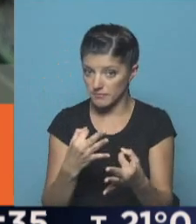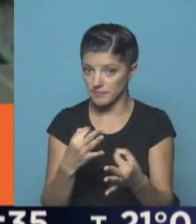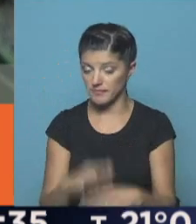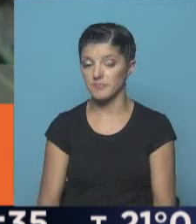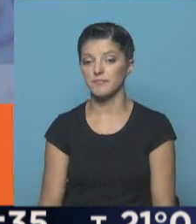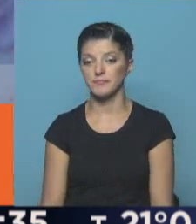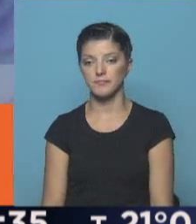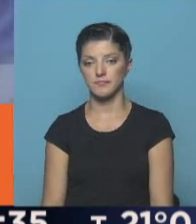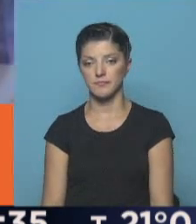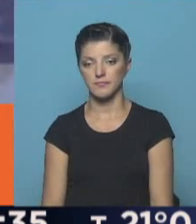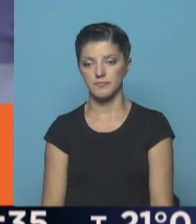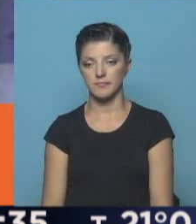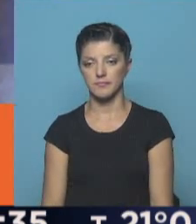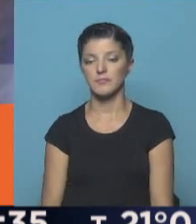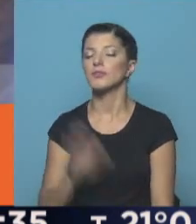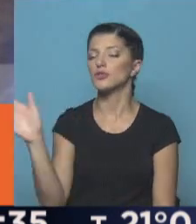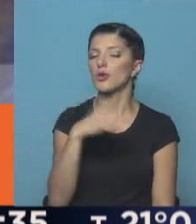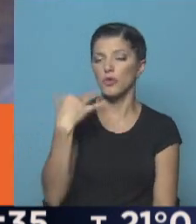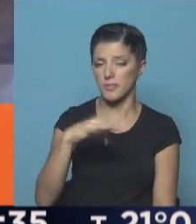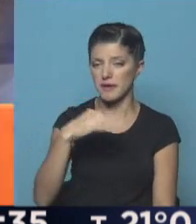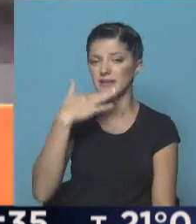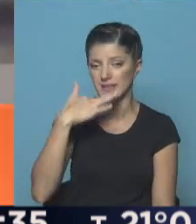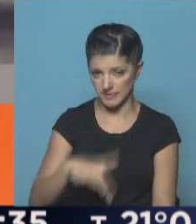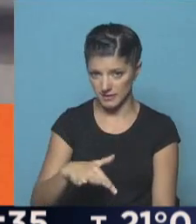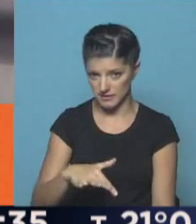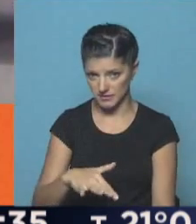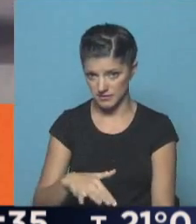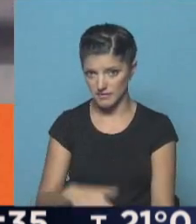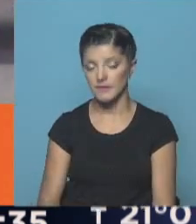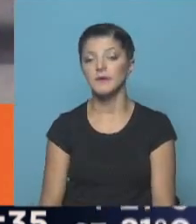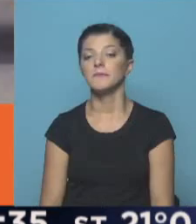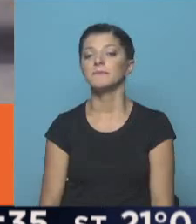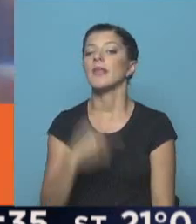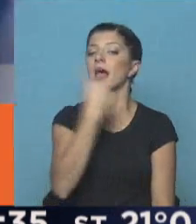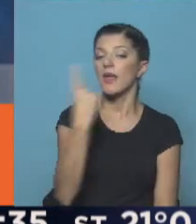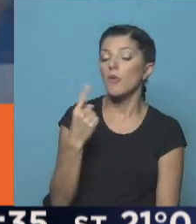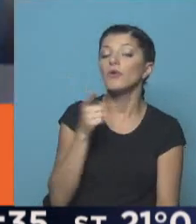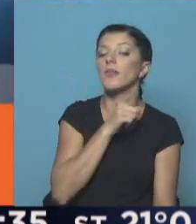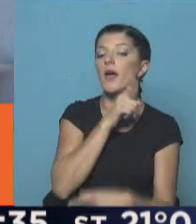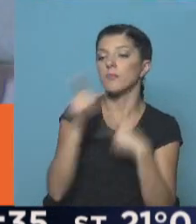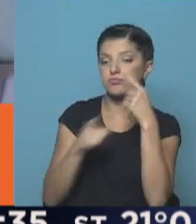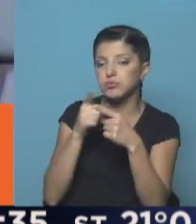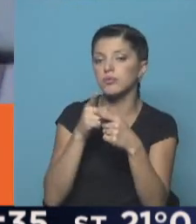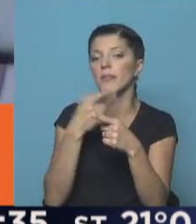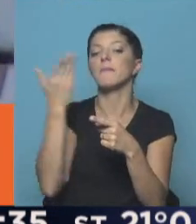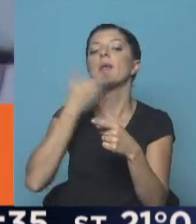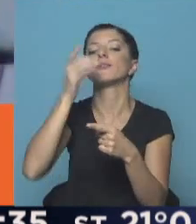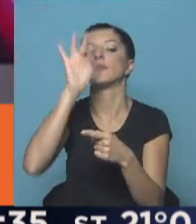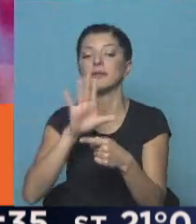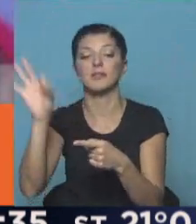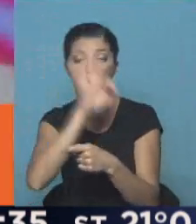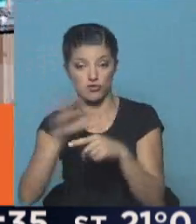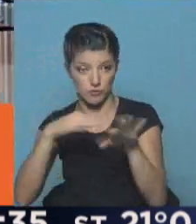tenemos que entender es que cada ataque retórica o de hechos de